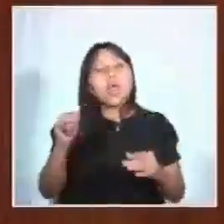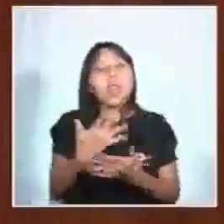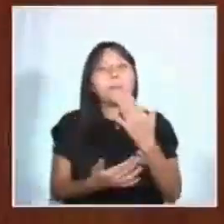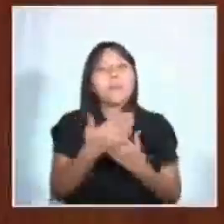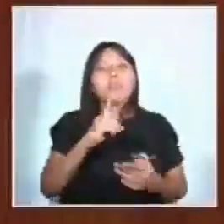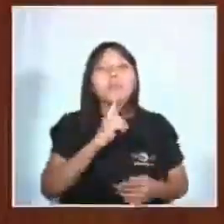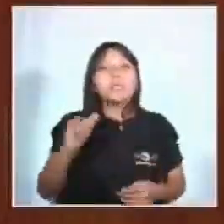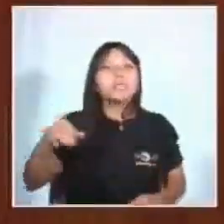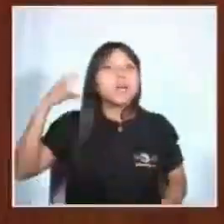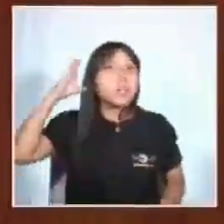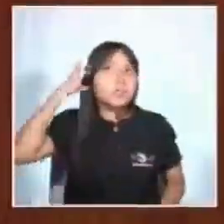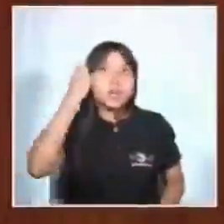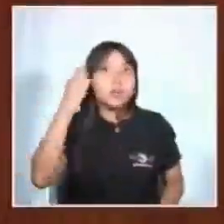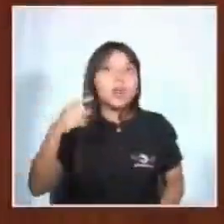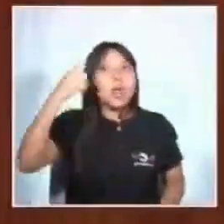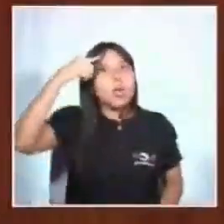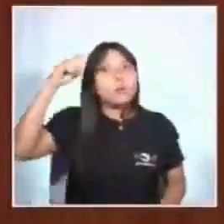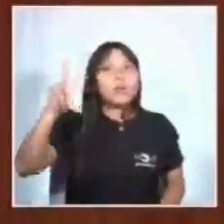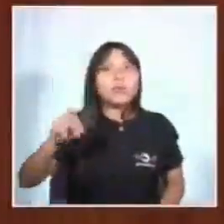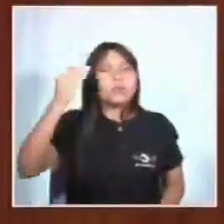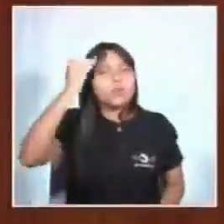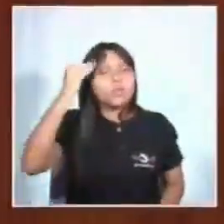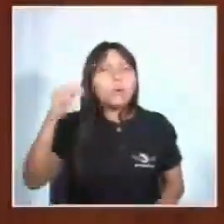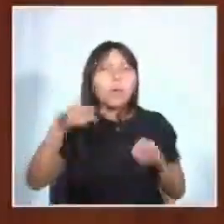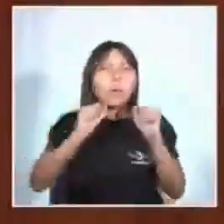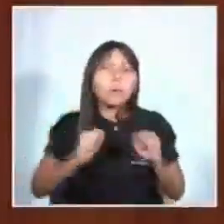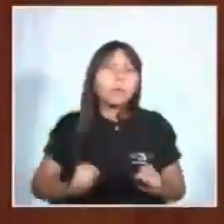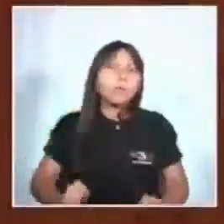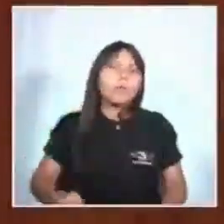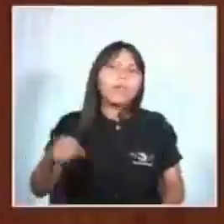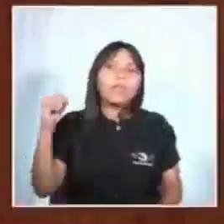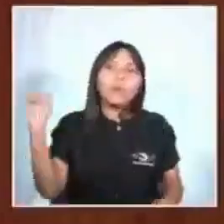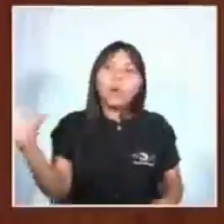ignorancia puedo coger el celular y usarlo como...